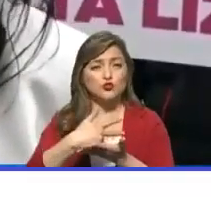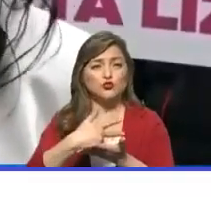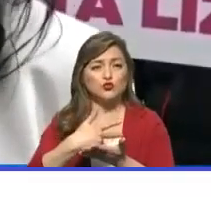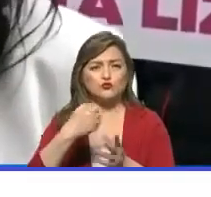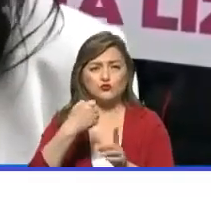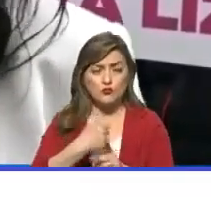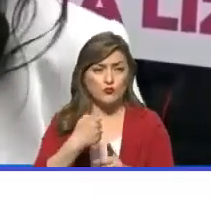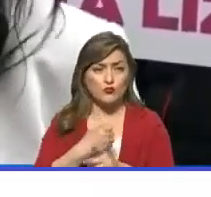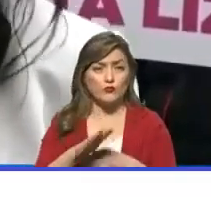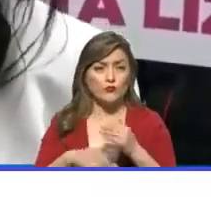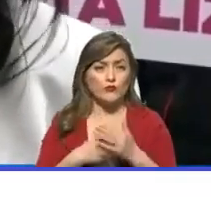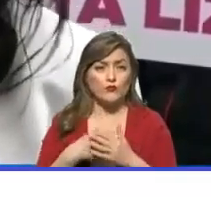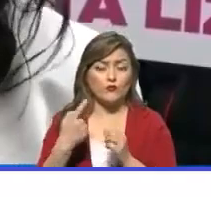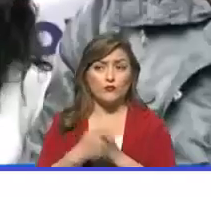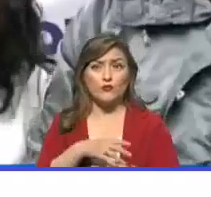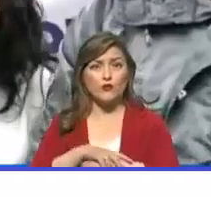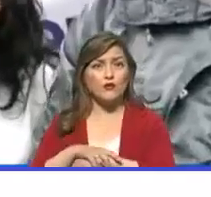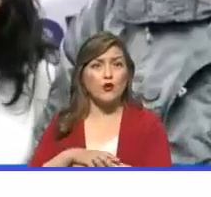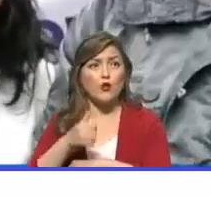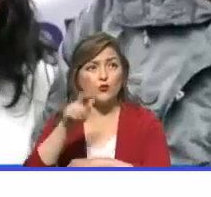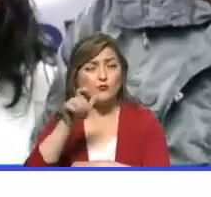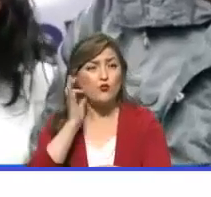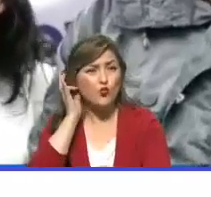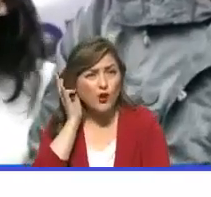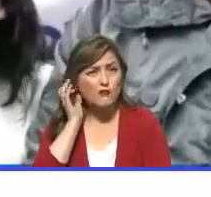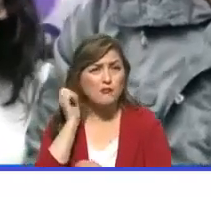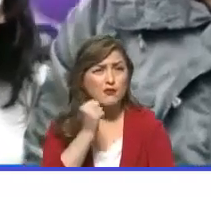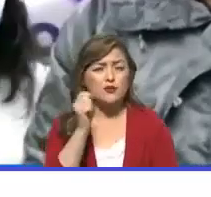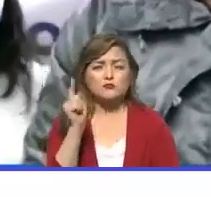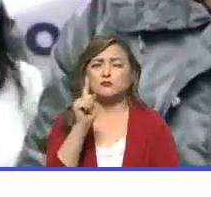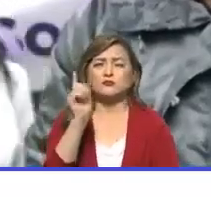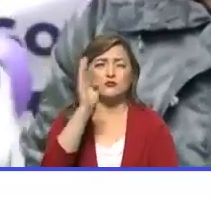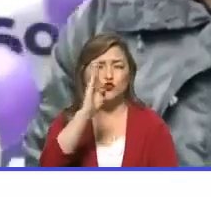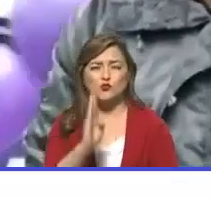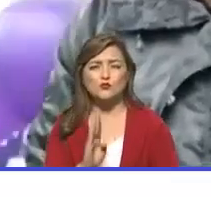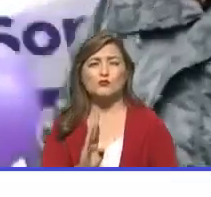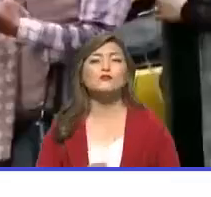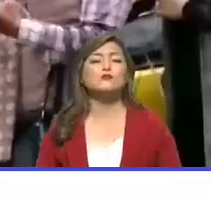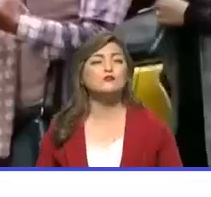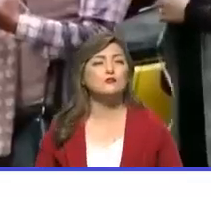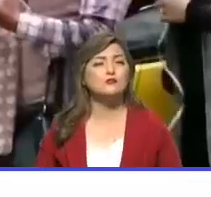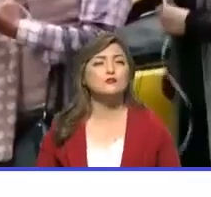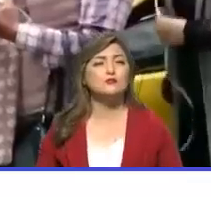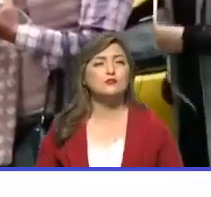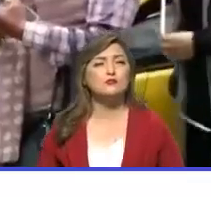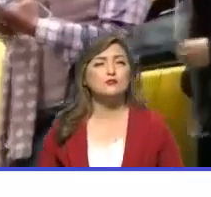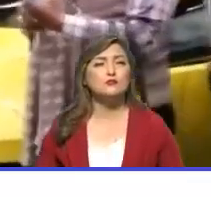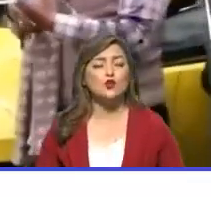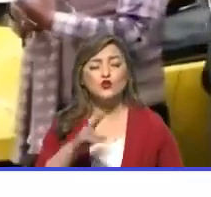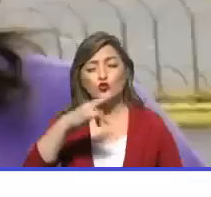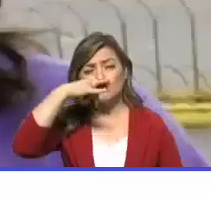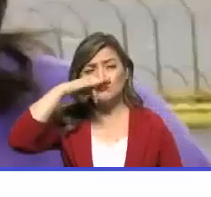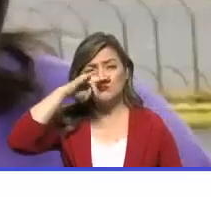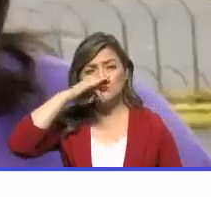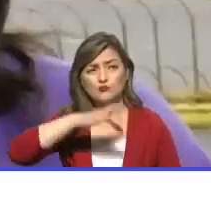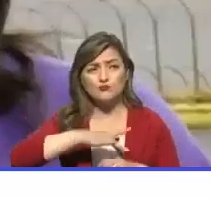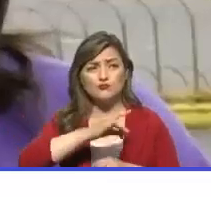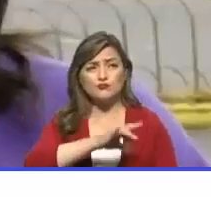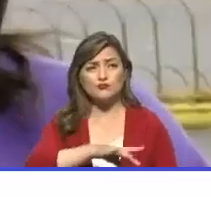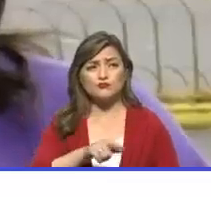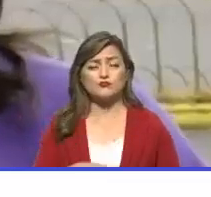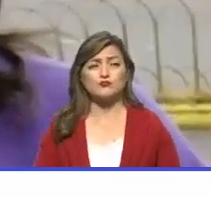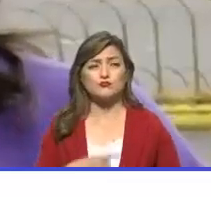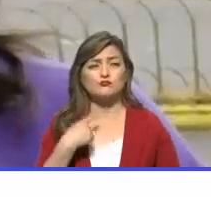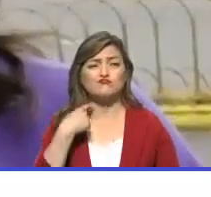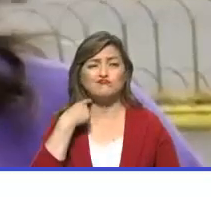esto con ninguna persona más es que en medio de este caso de femicidio está en dos minutos de edad los más